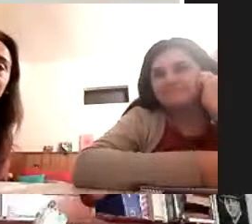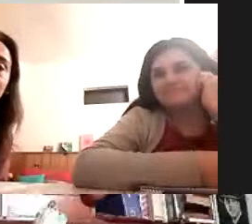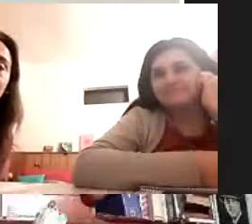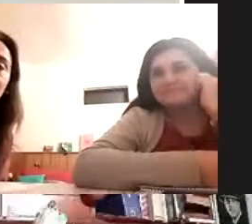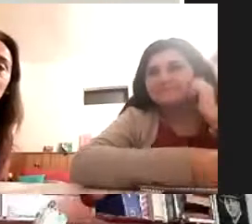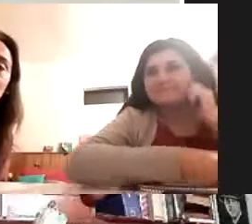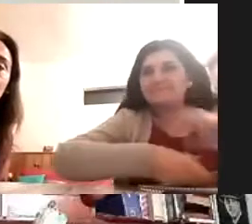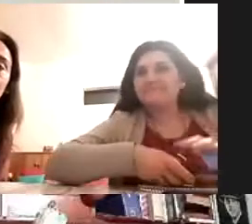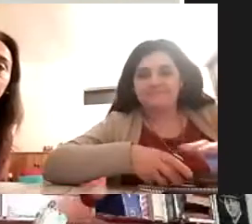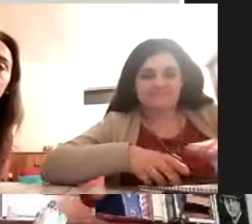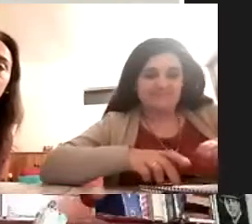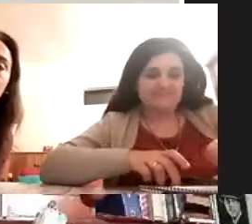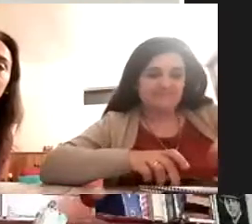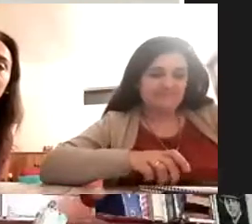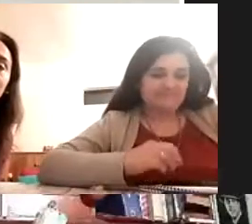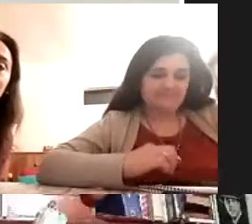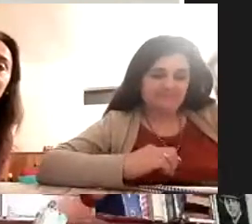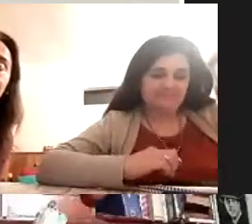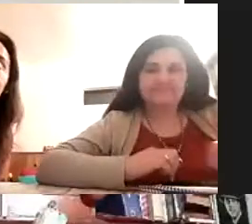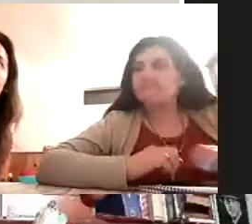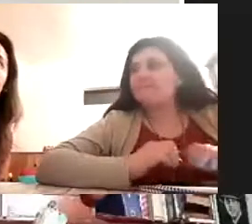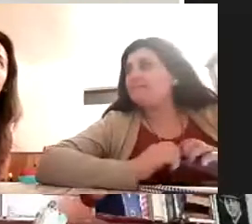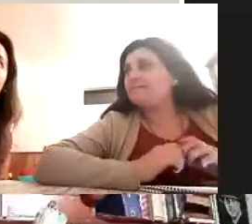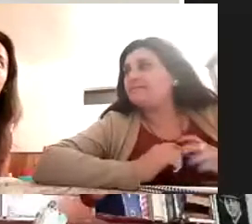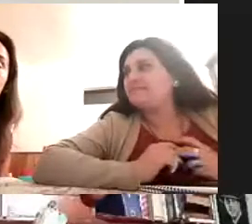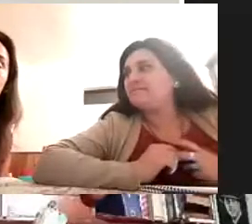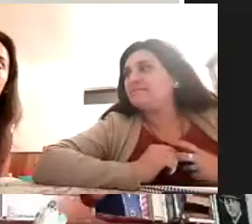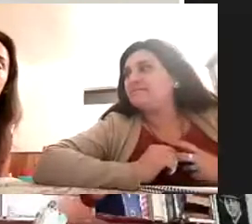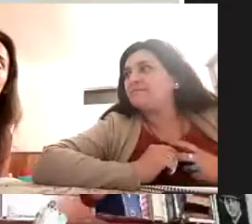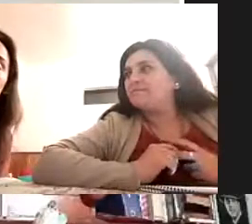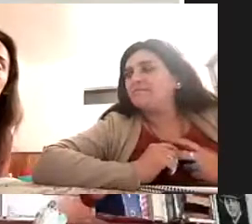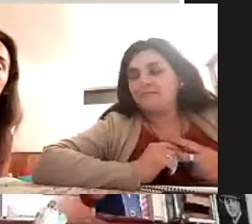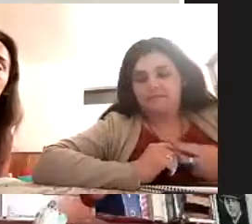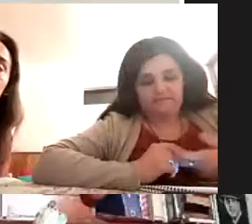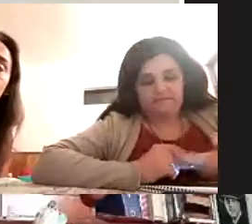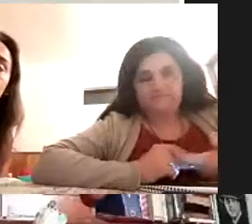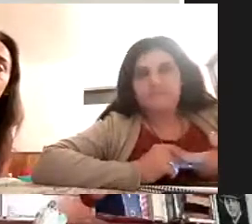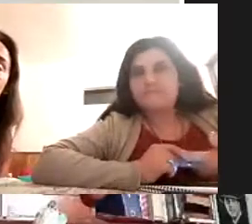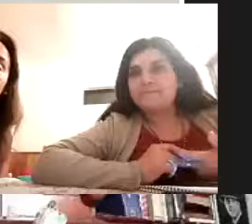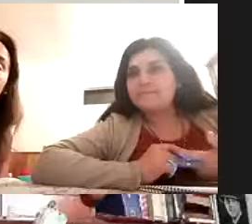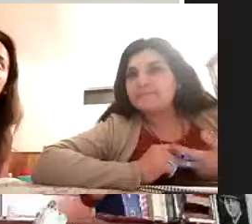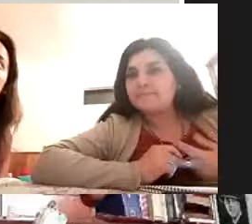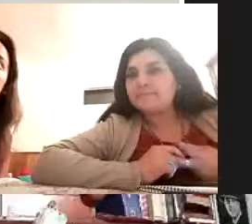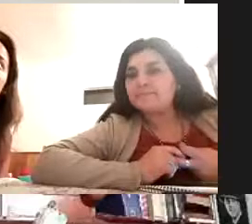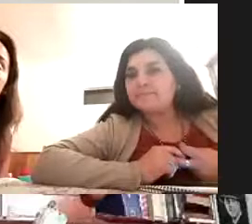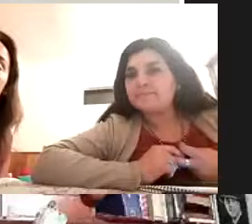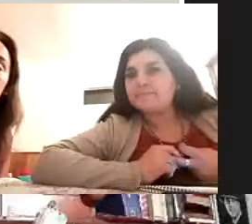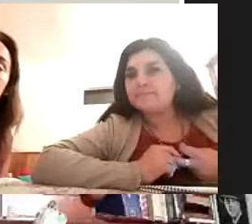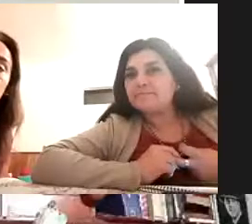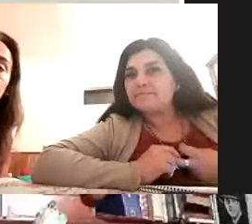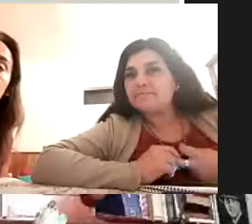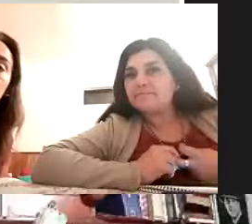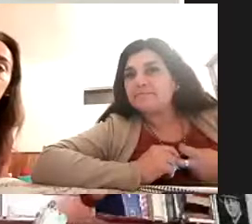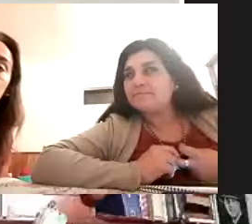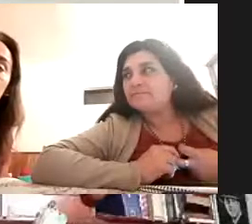Dale. La consulta es, ¿por qué será, de acuerdo a tu opinión, que no se difundió esto en el Uruguay? Porque en